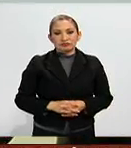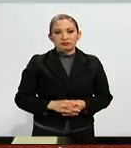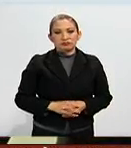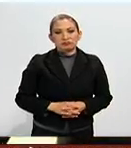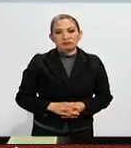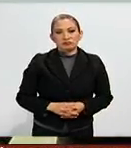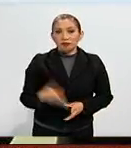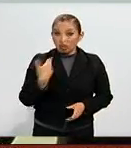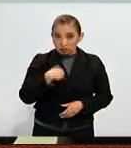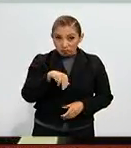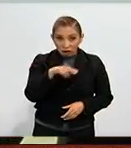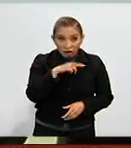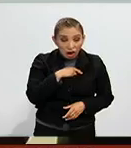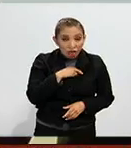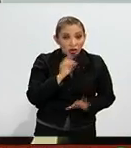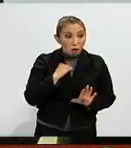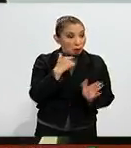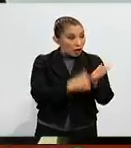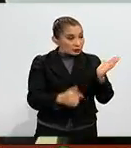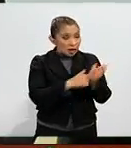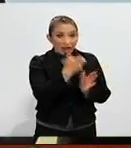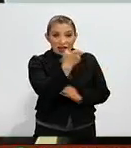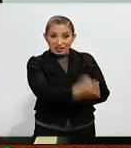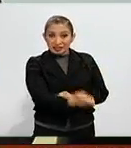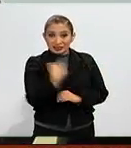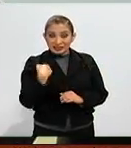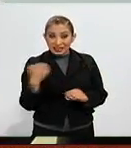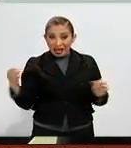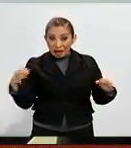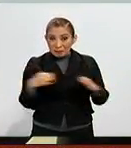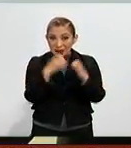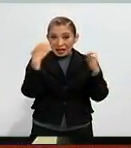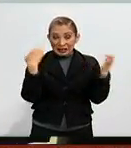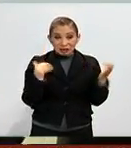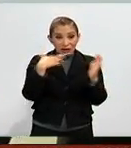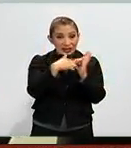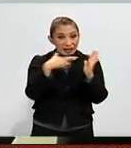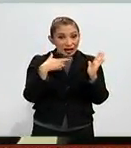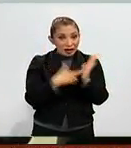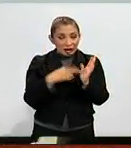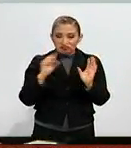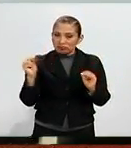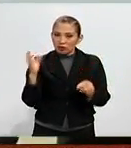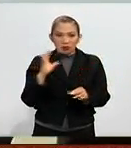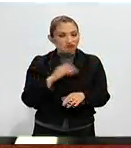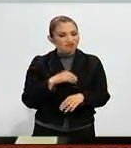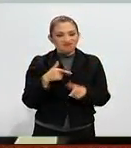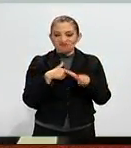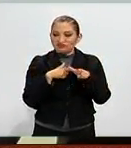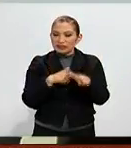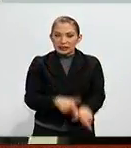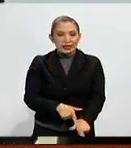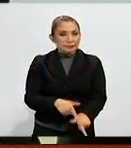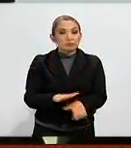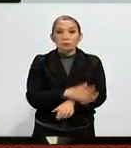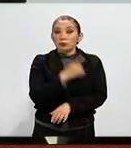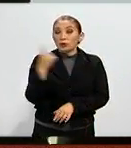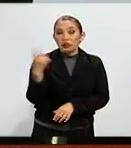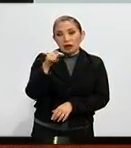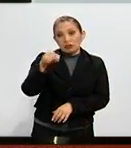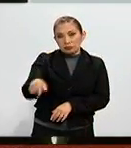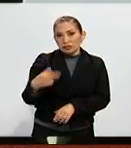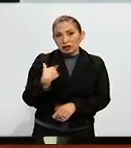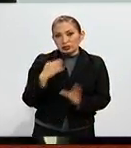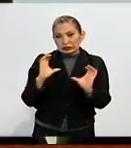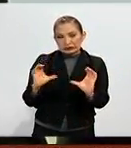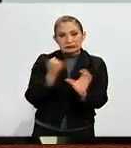No vamos a dar marcha atrás a estos niveles que se han establecido. ¿Por qué? Porque es una